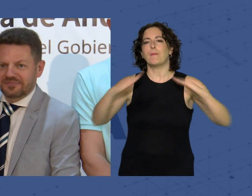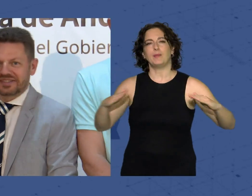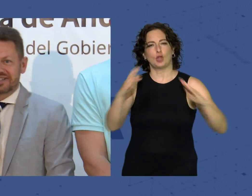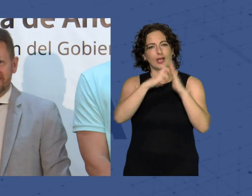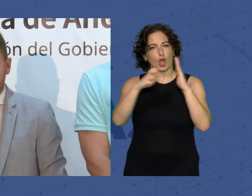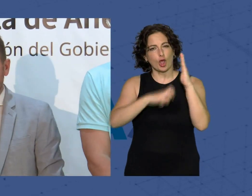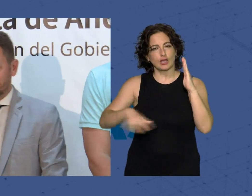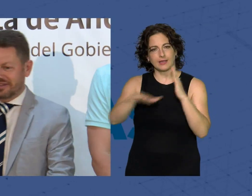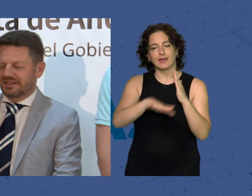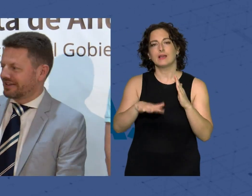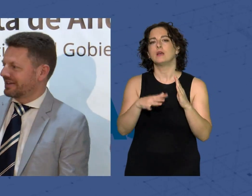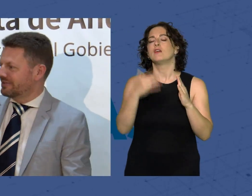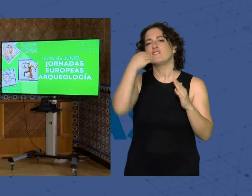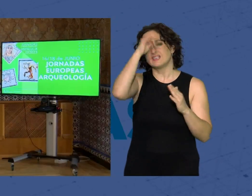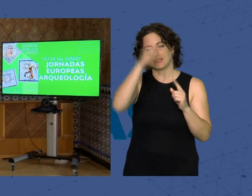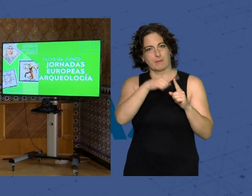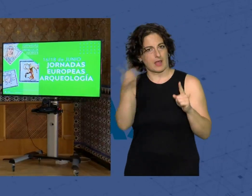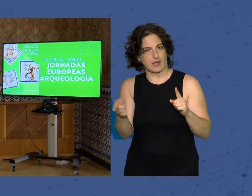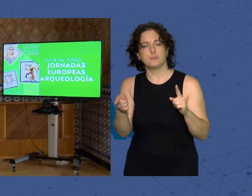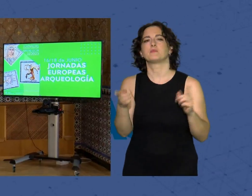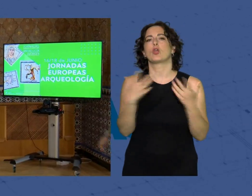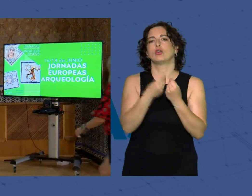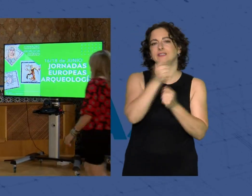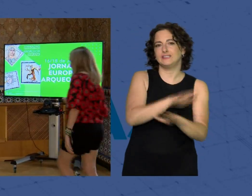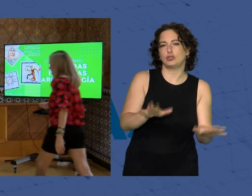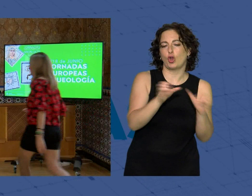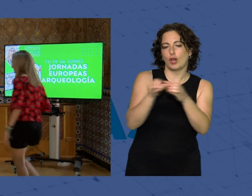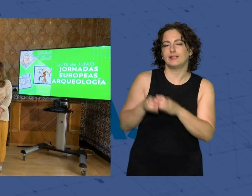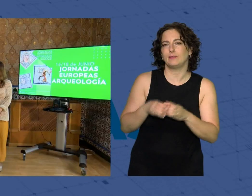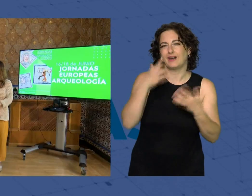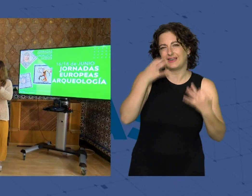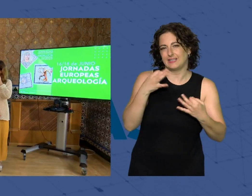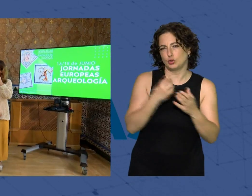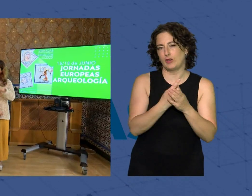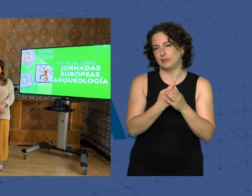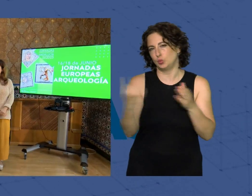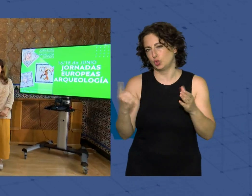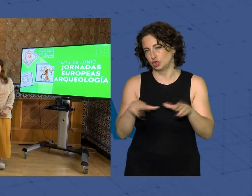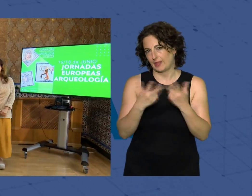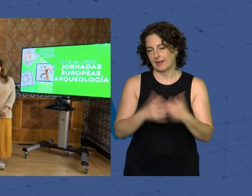realizarán durante todo el fin de semana con niños de colectivos en riesgo de exclusión social.